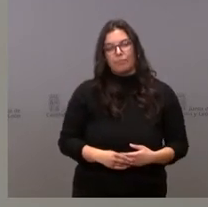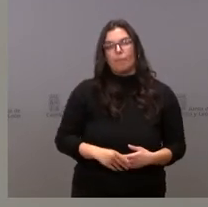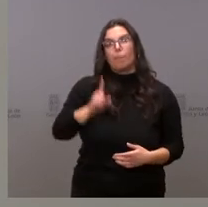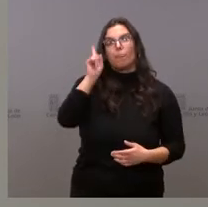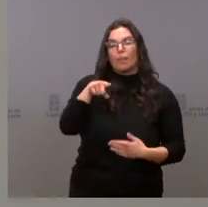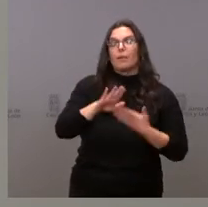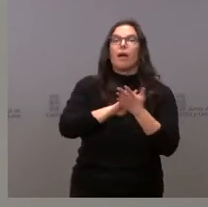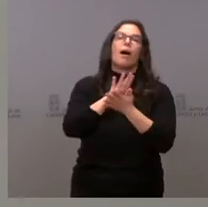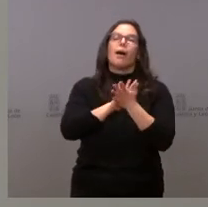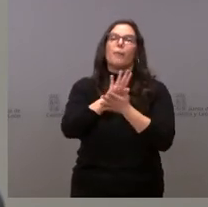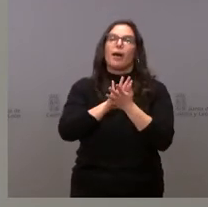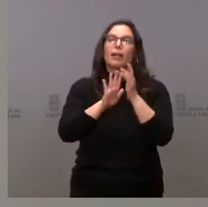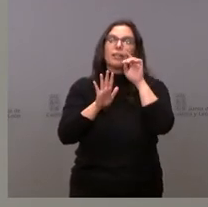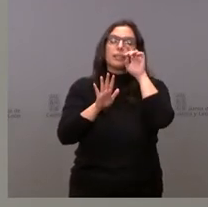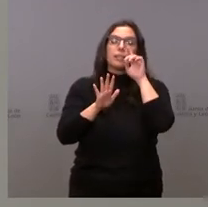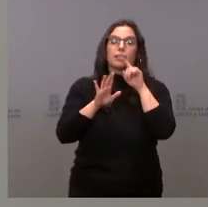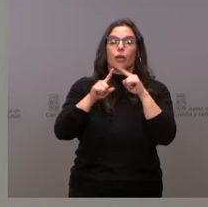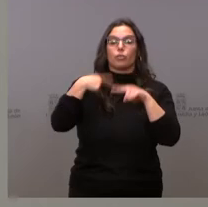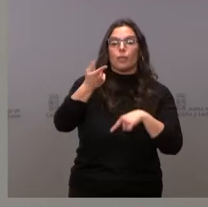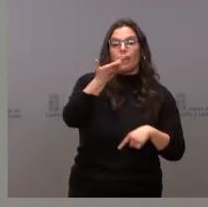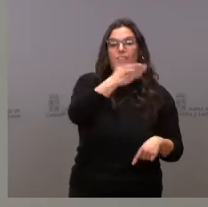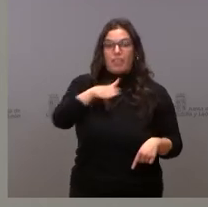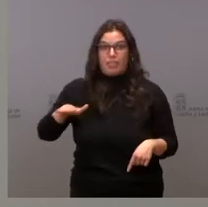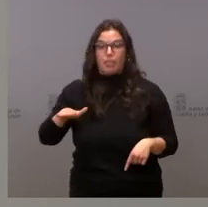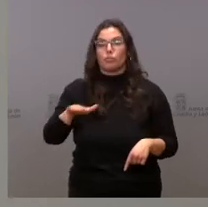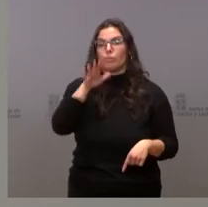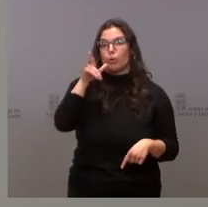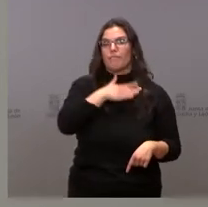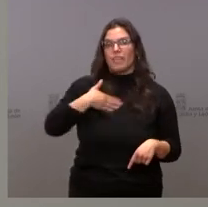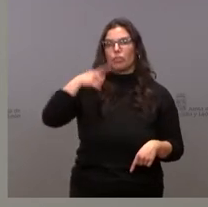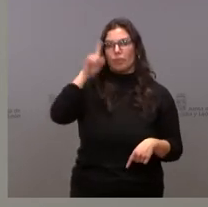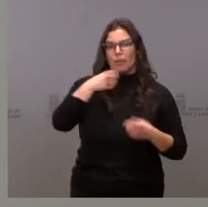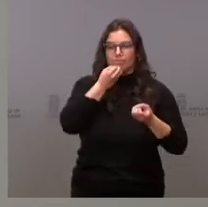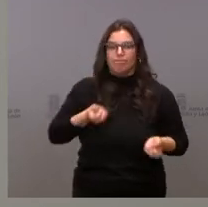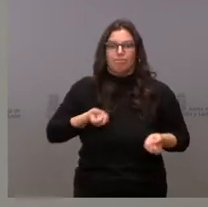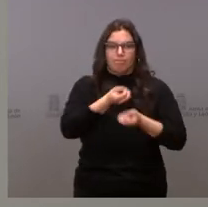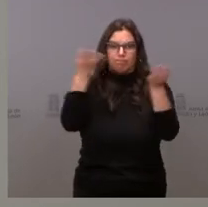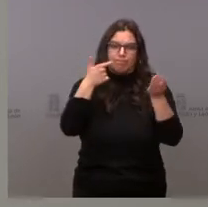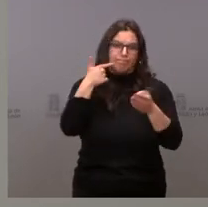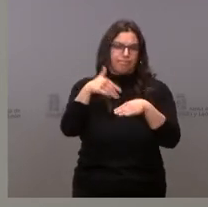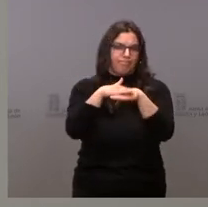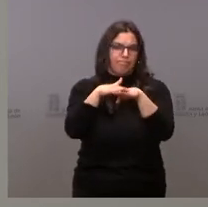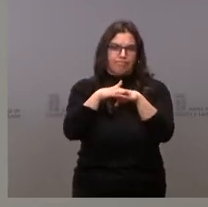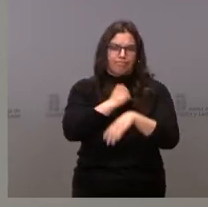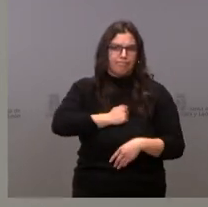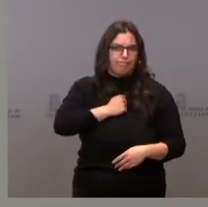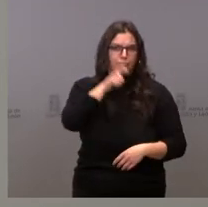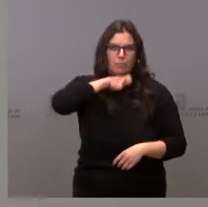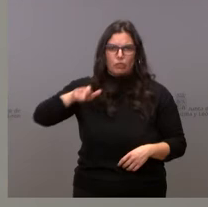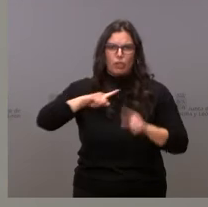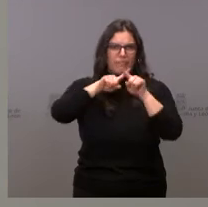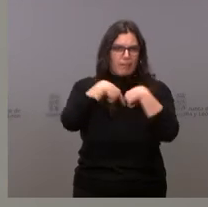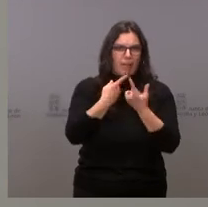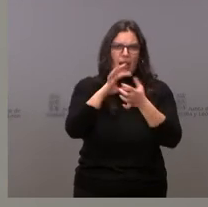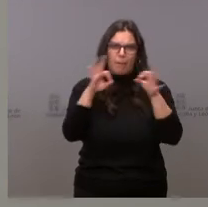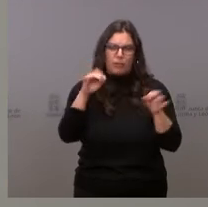hablar de la mortalidad y aquí quiero referirme también y mandar las condolencias a todas las personas familiares y amigos